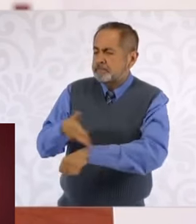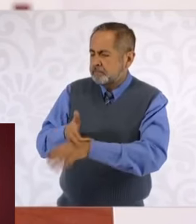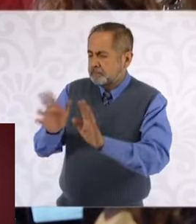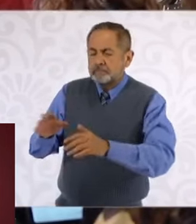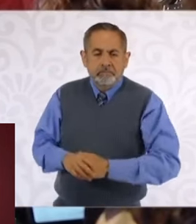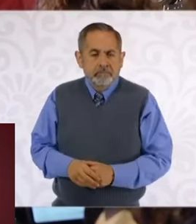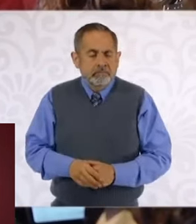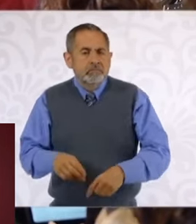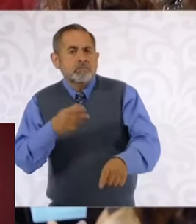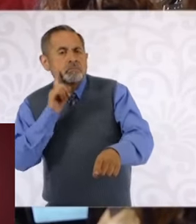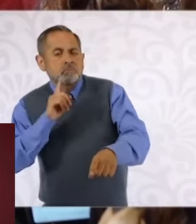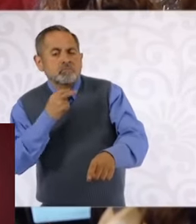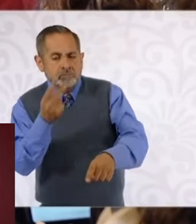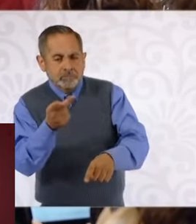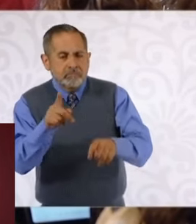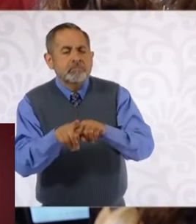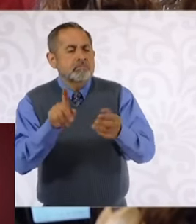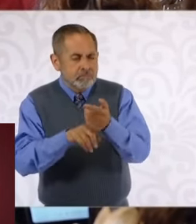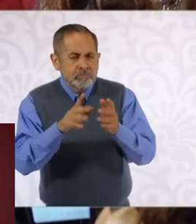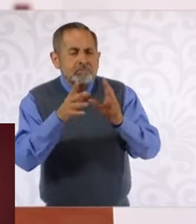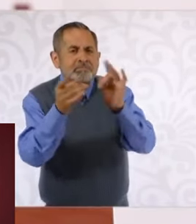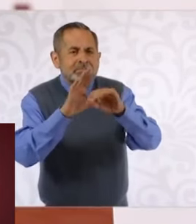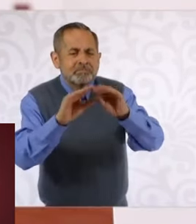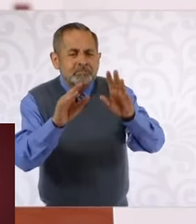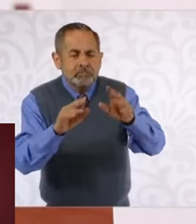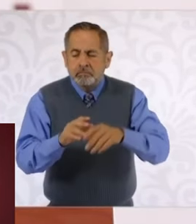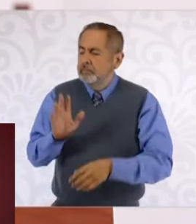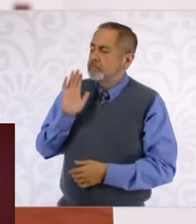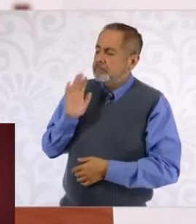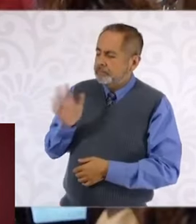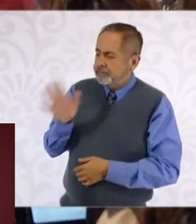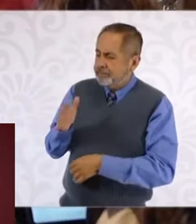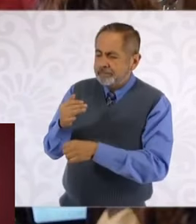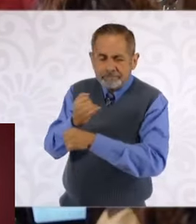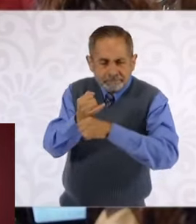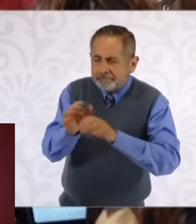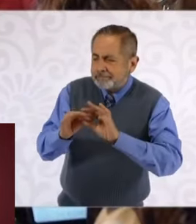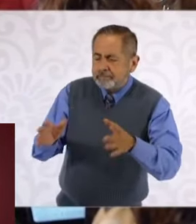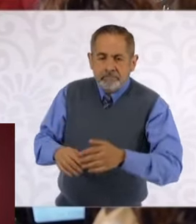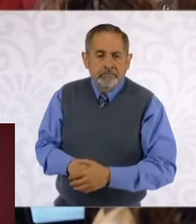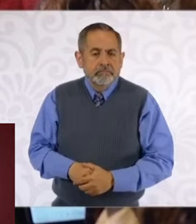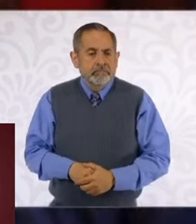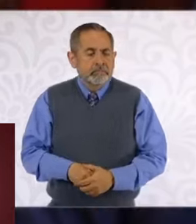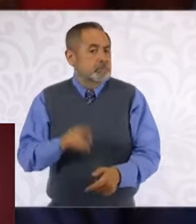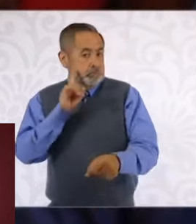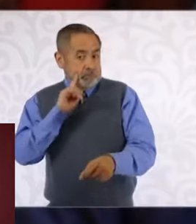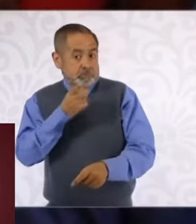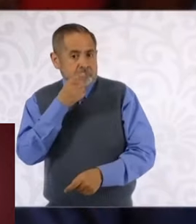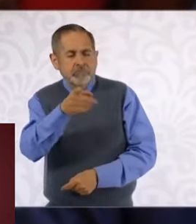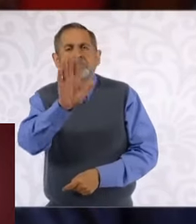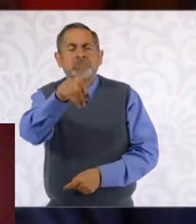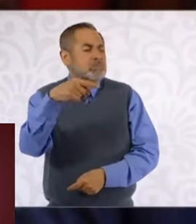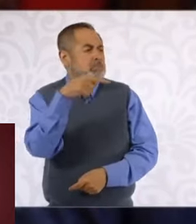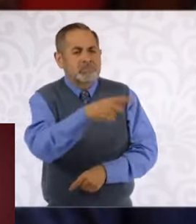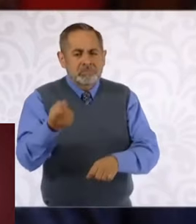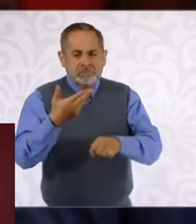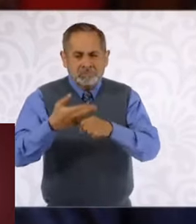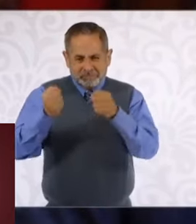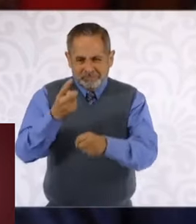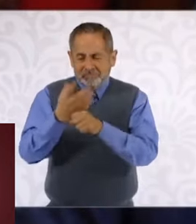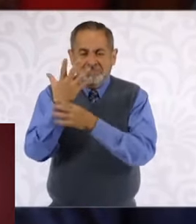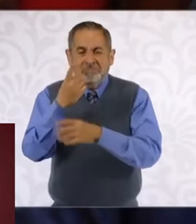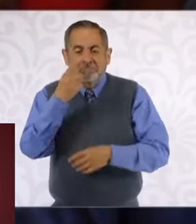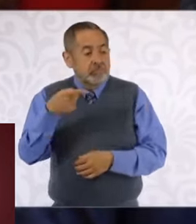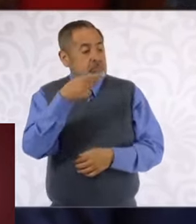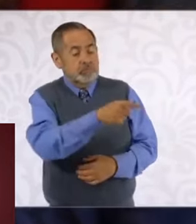Solamente no sé si en un momento dado se pudiera aclarar. Hay investigación. Sí, pero si se pudiera aclarar si cuando el secretario de Seguridad comentó que